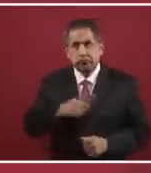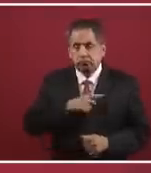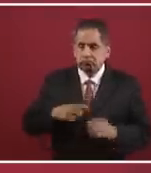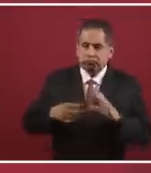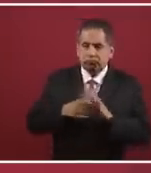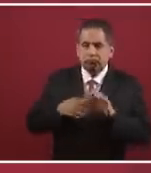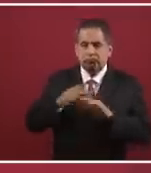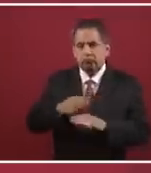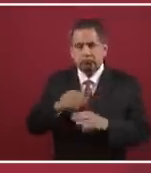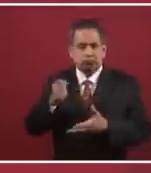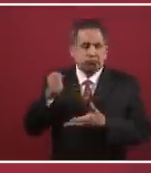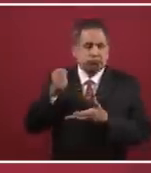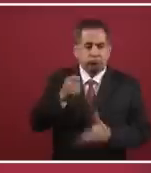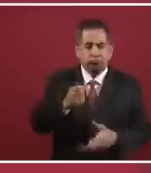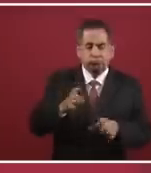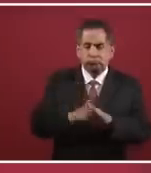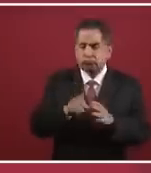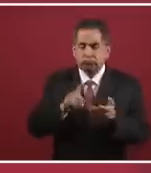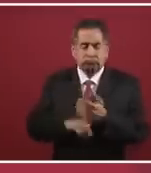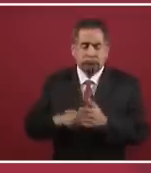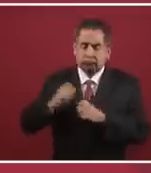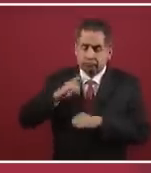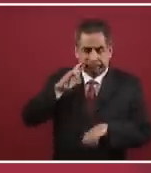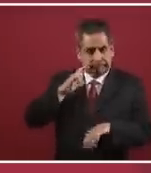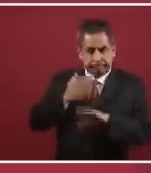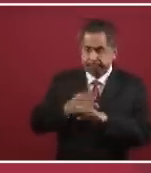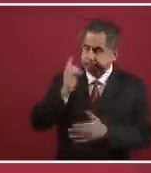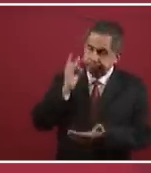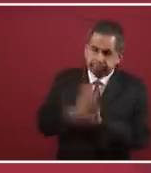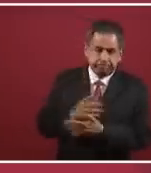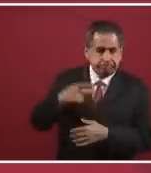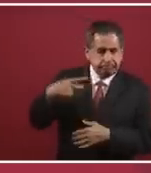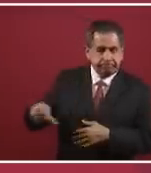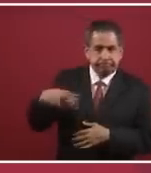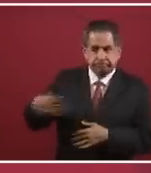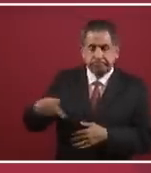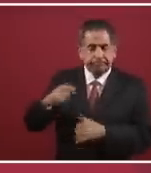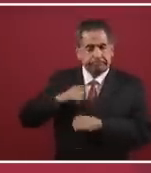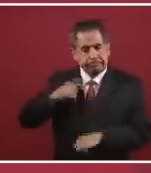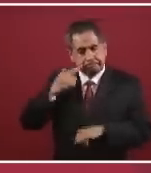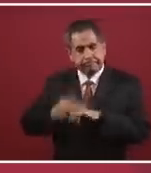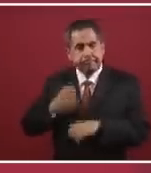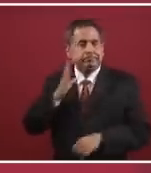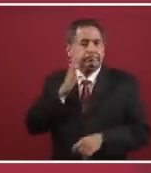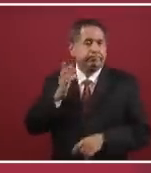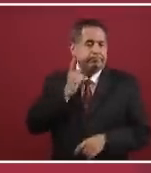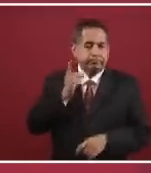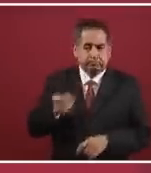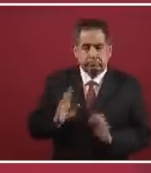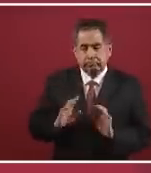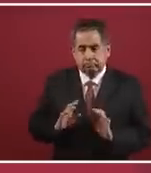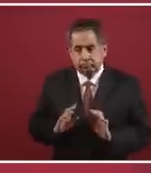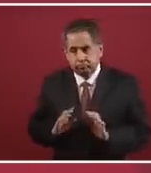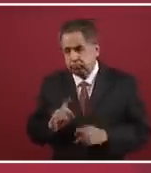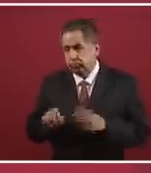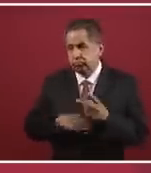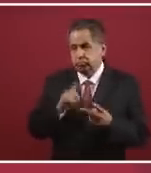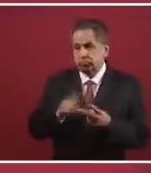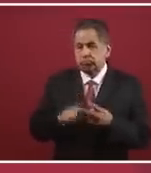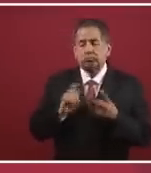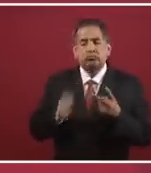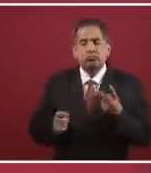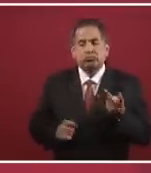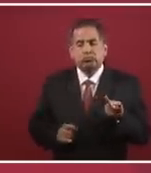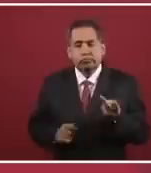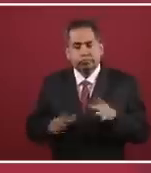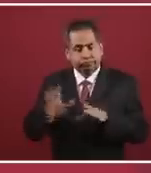presupuesto es la facultad exclusiva de la cámara de diputado entonces ahí hay una manera y lo otro pues es